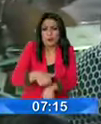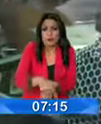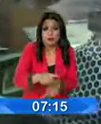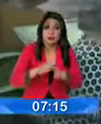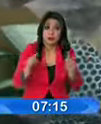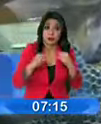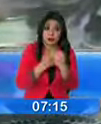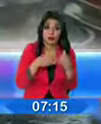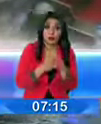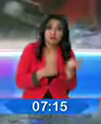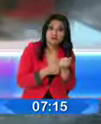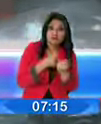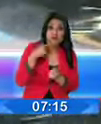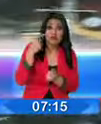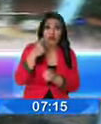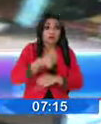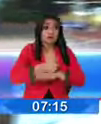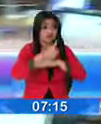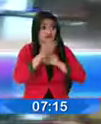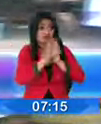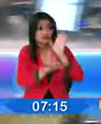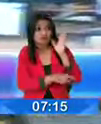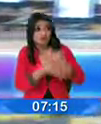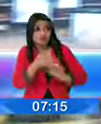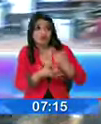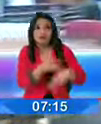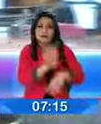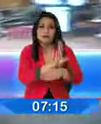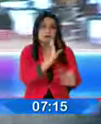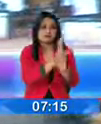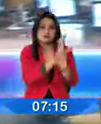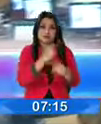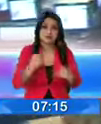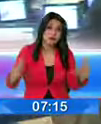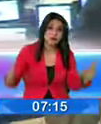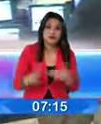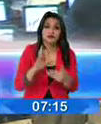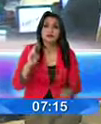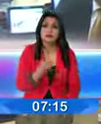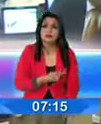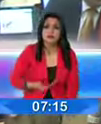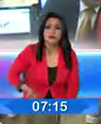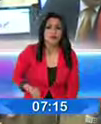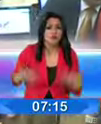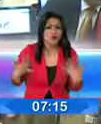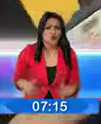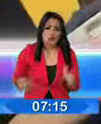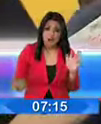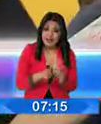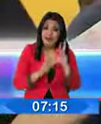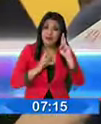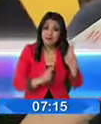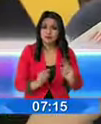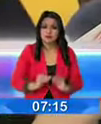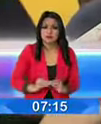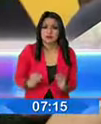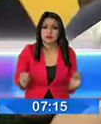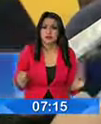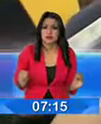que critican a la corte y a la asamblea pues aseguran que en contra del vicepresidente se ha actuado ilegalmente lastimosamente